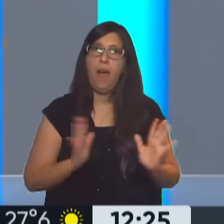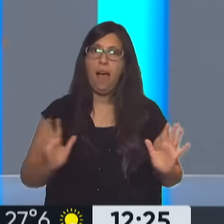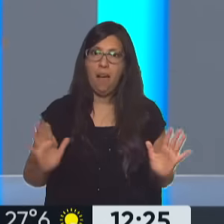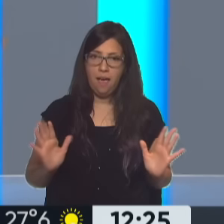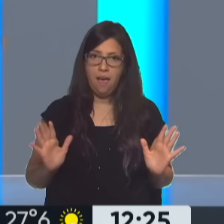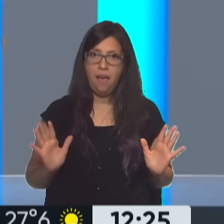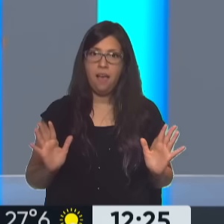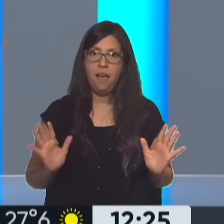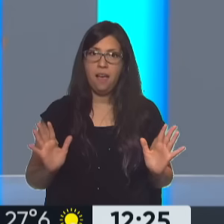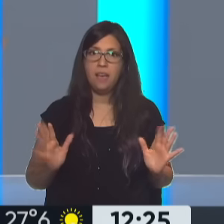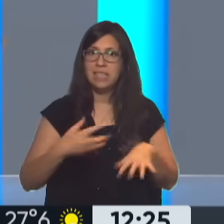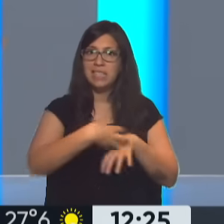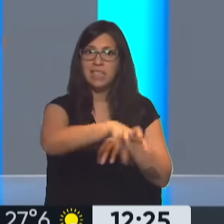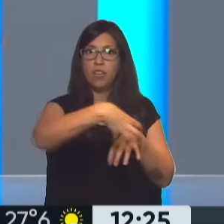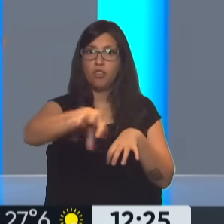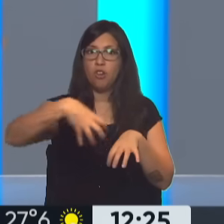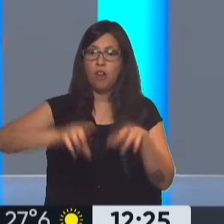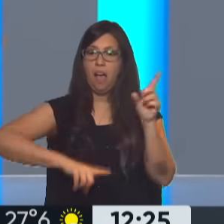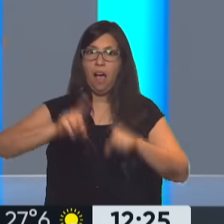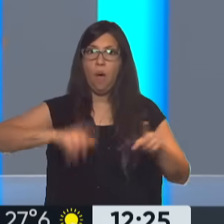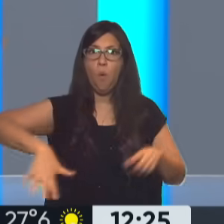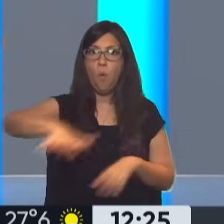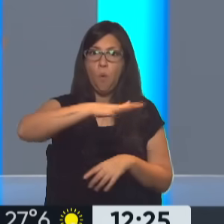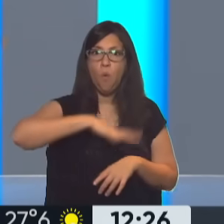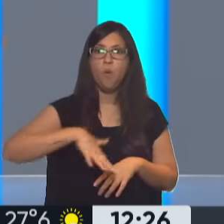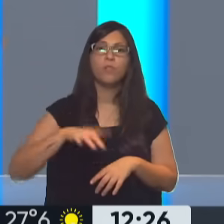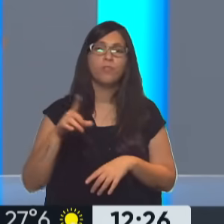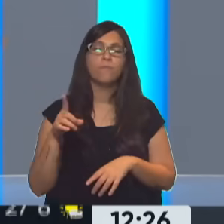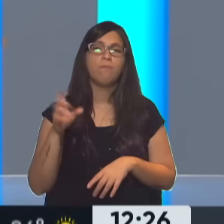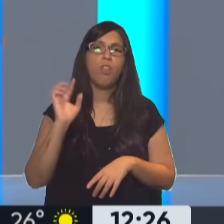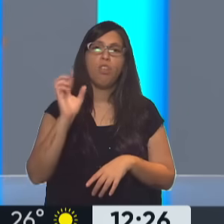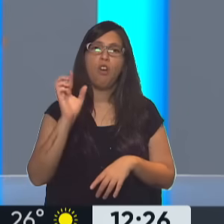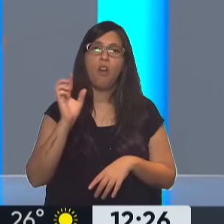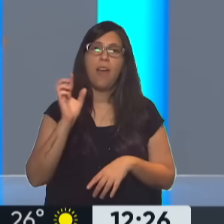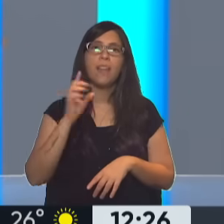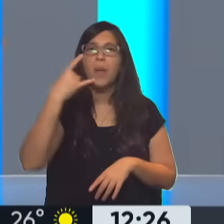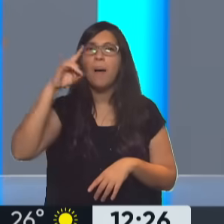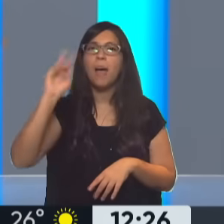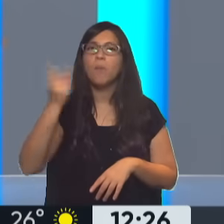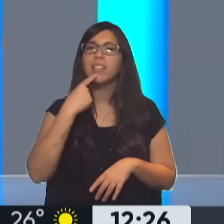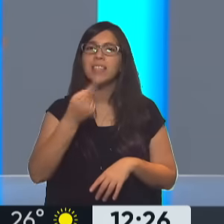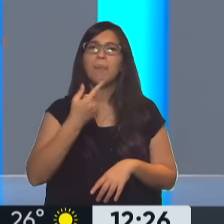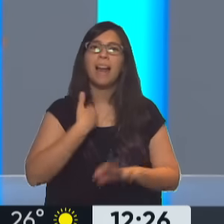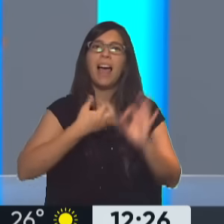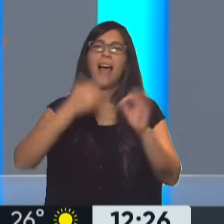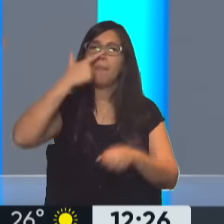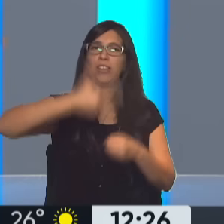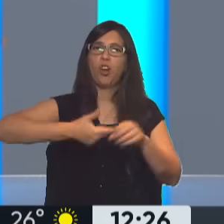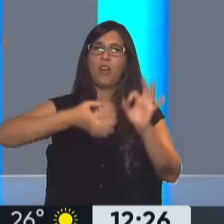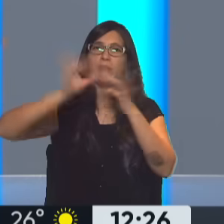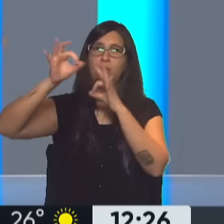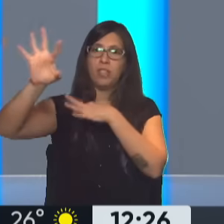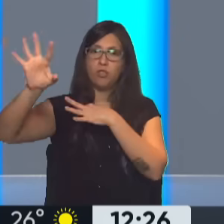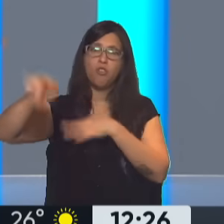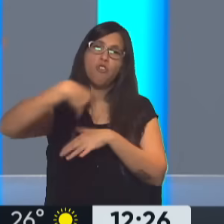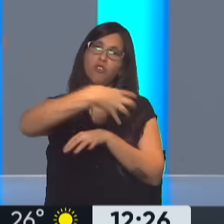sectores hasta ahora teníamos primero fue el dólar soja después fue el dólar vaca muerta que se decía para exportación de petróleo ahora se ha incorporado